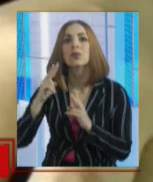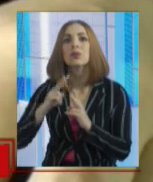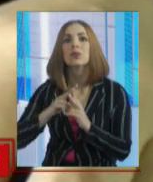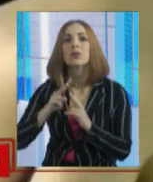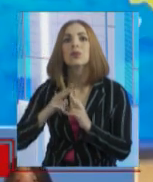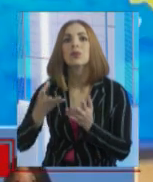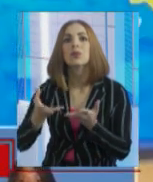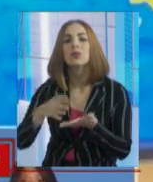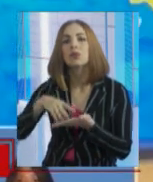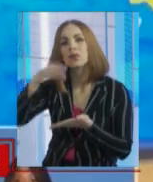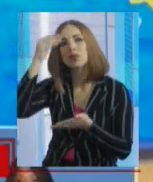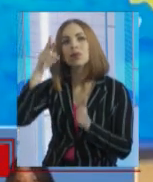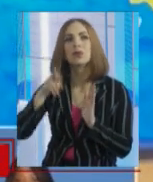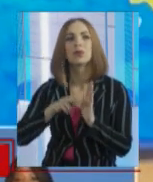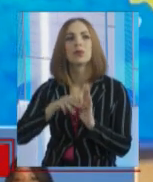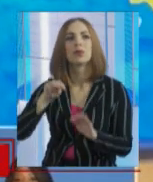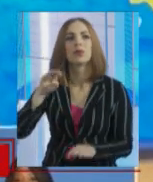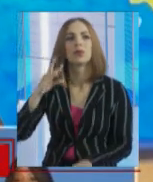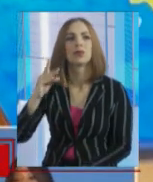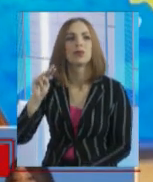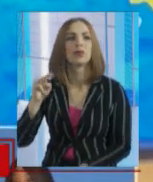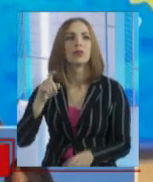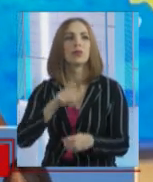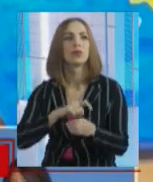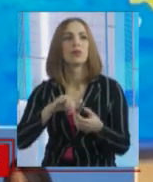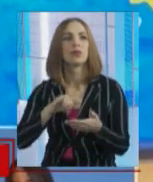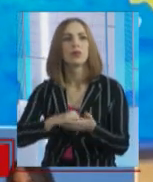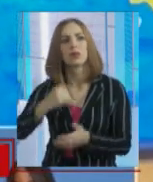reiteramos que MEDCOM es partícipe de esta